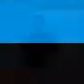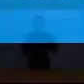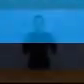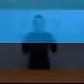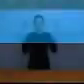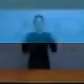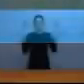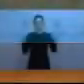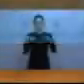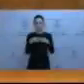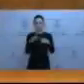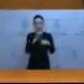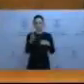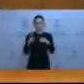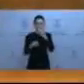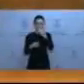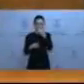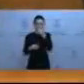Gracias,